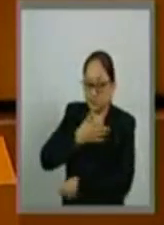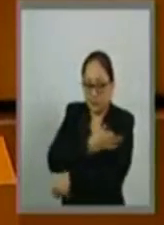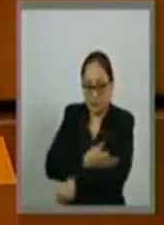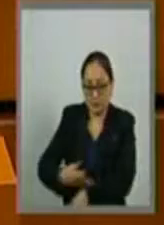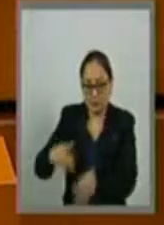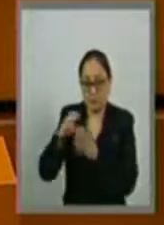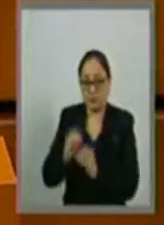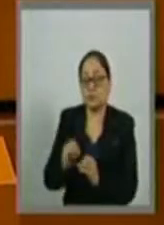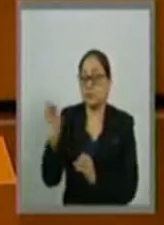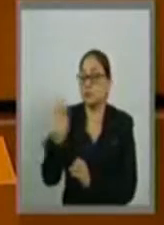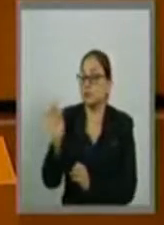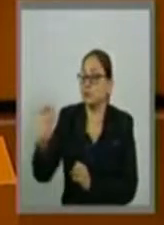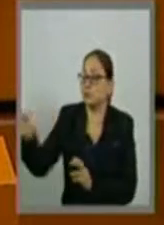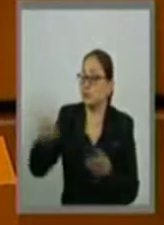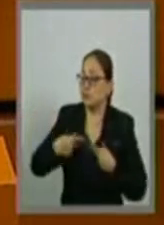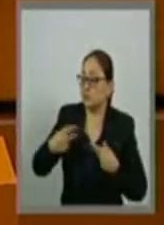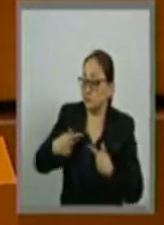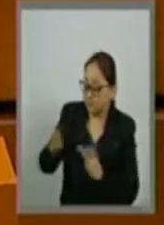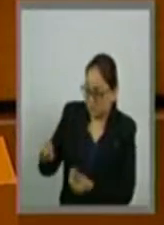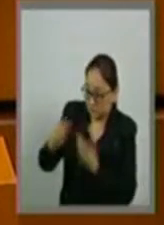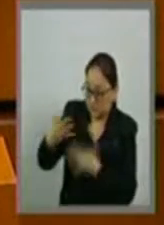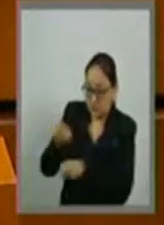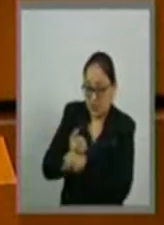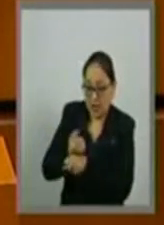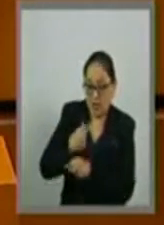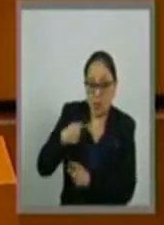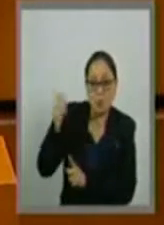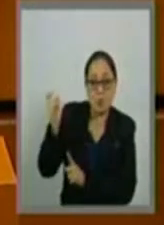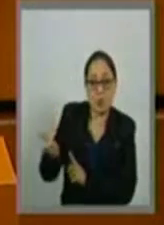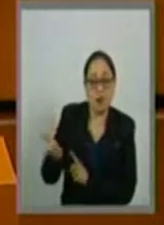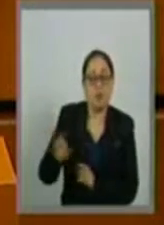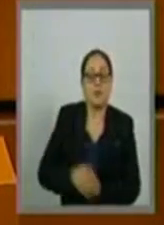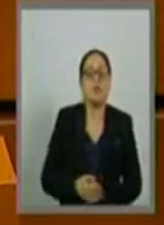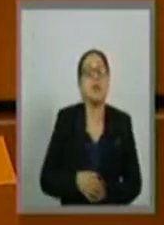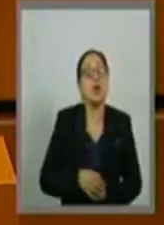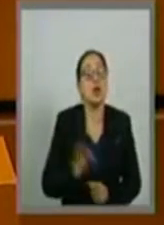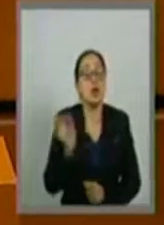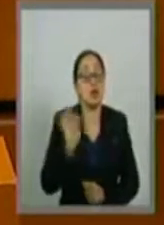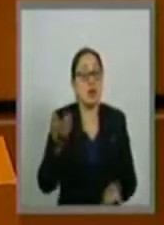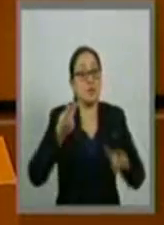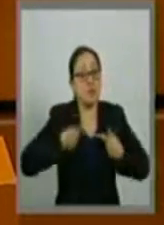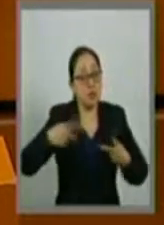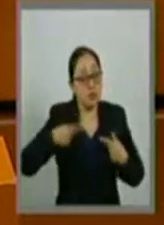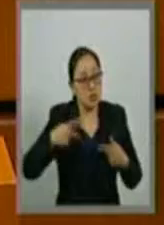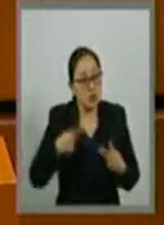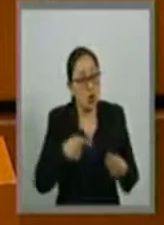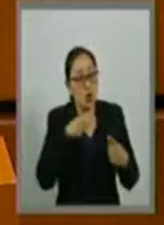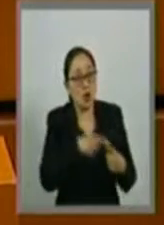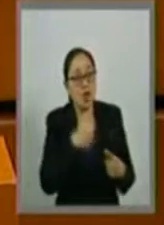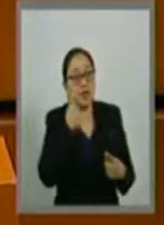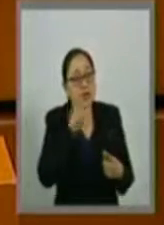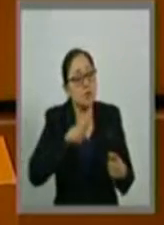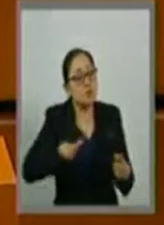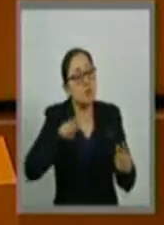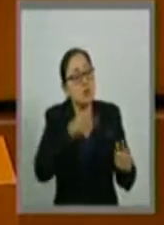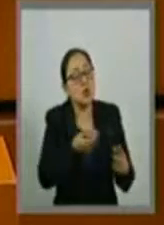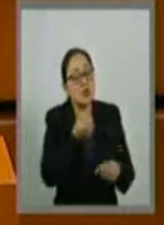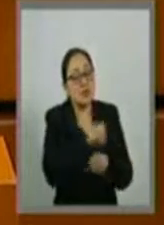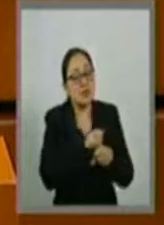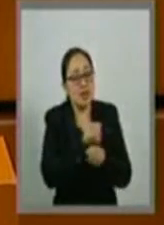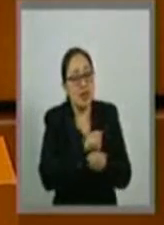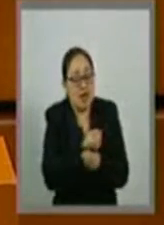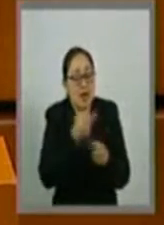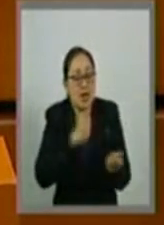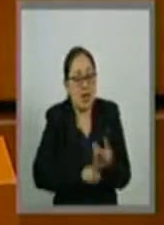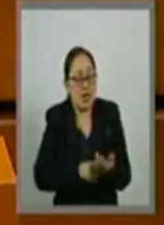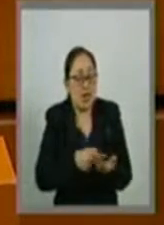través de donadores remunerados. Un donador altruista es toda persona que proporciona su sangre o componentes